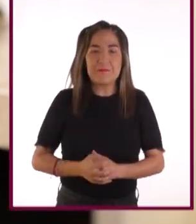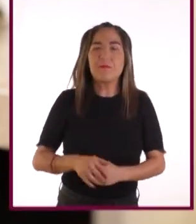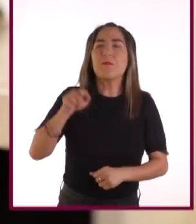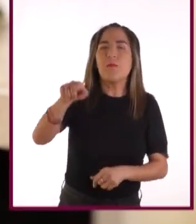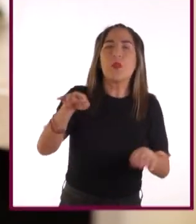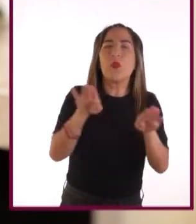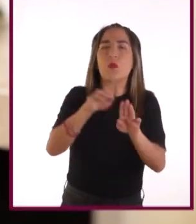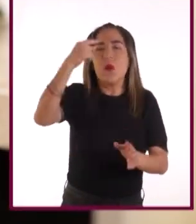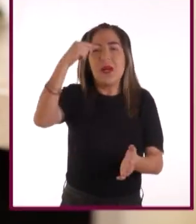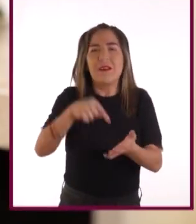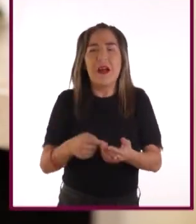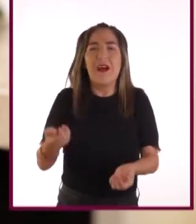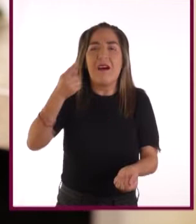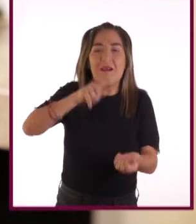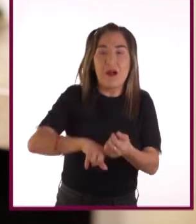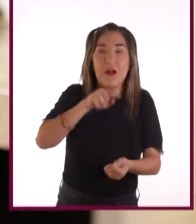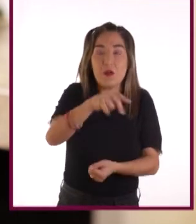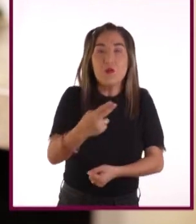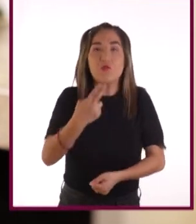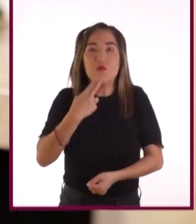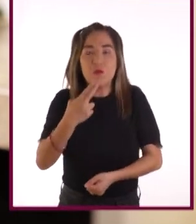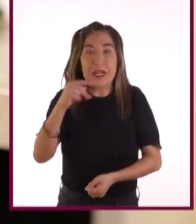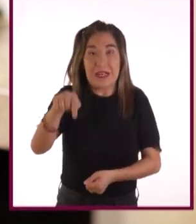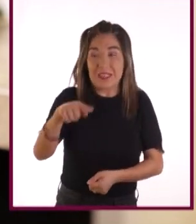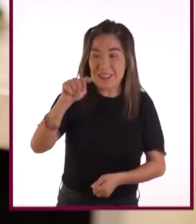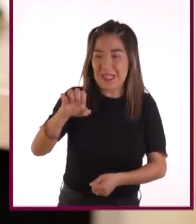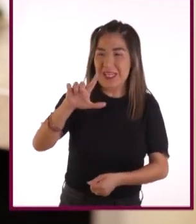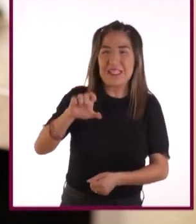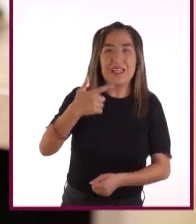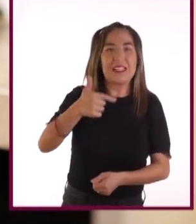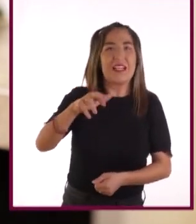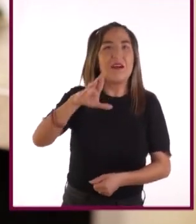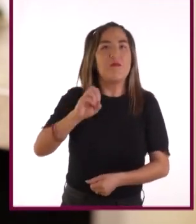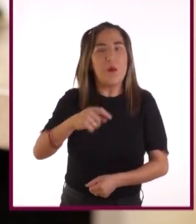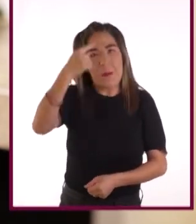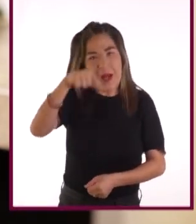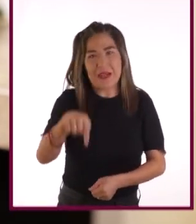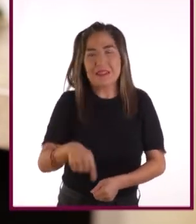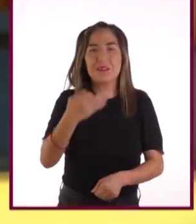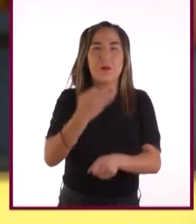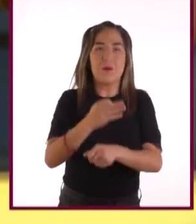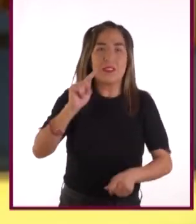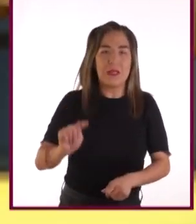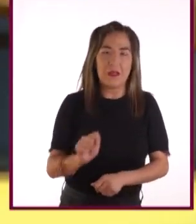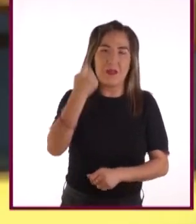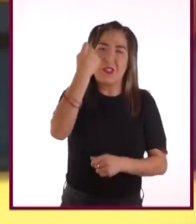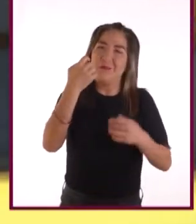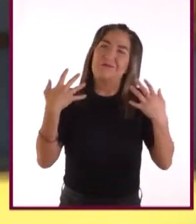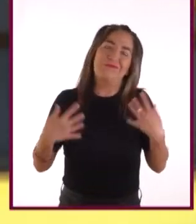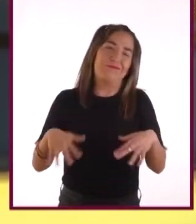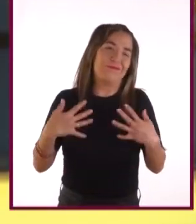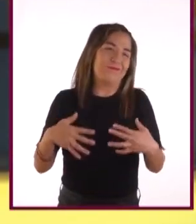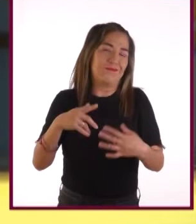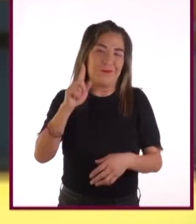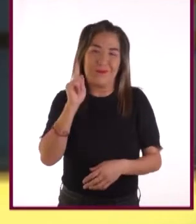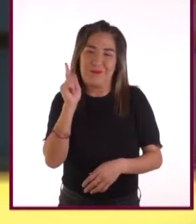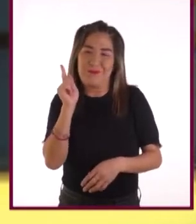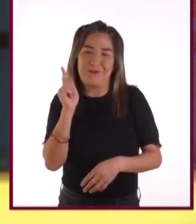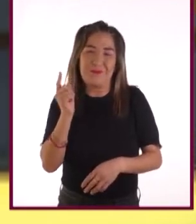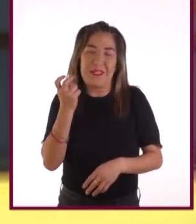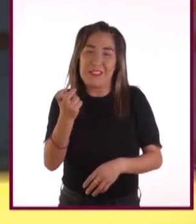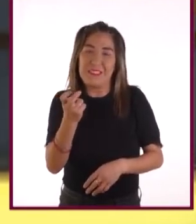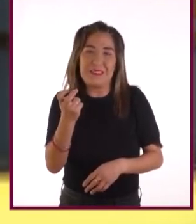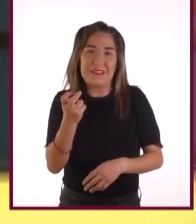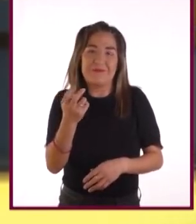¿de qué manera crees que impactó el uso del telégrafo en la tecnología? No, pues hizo un desarrollo,